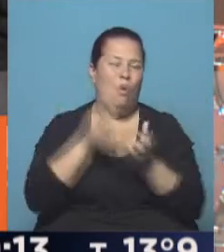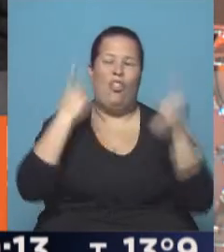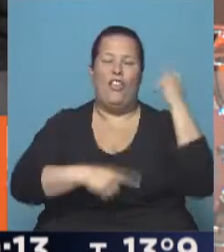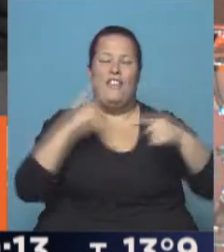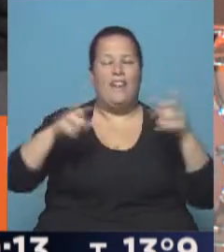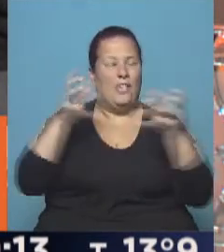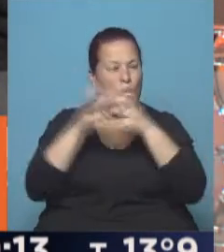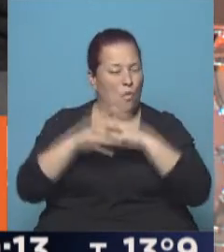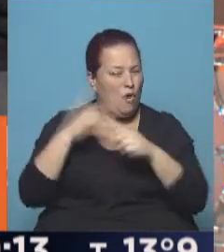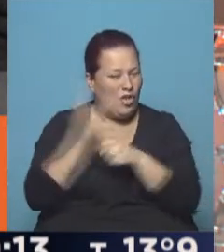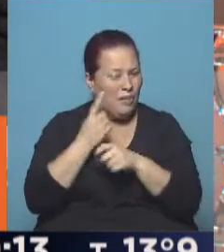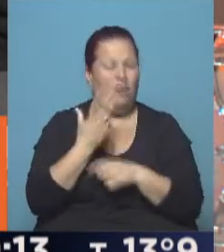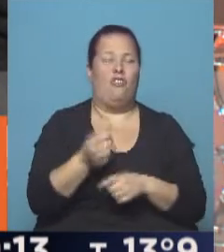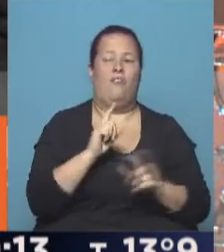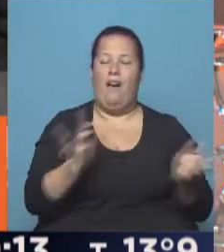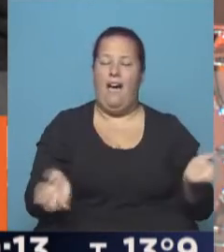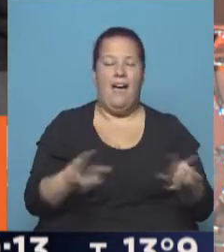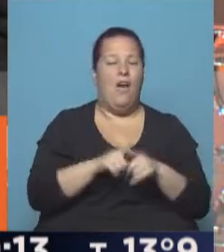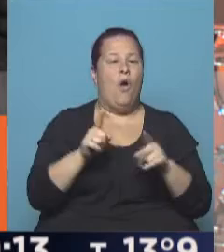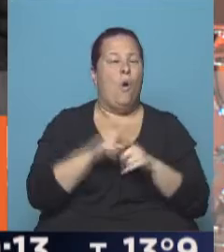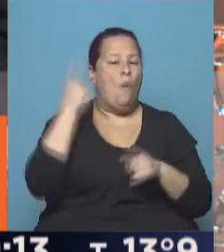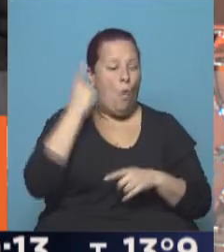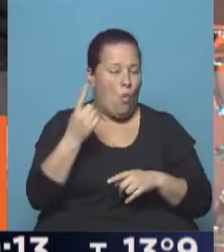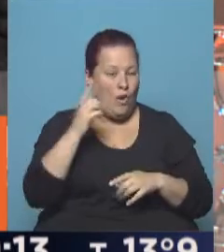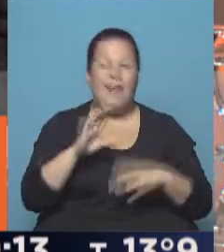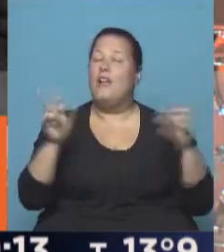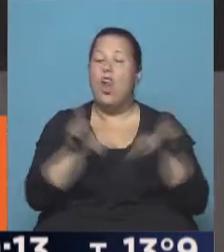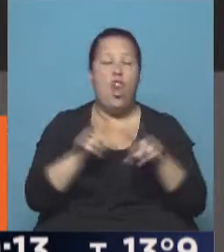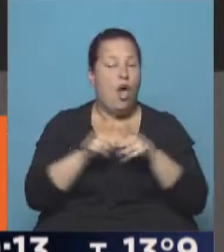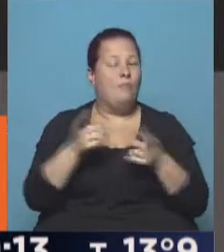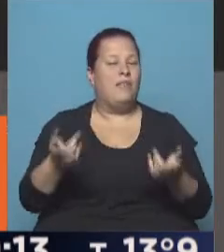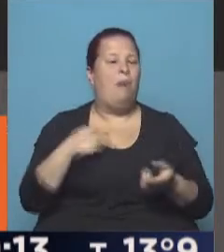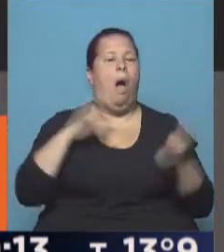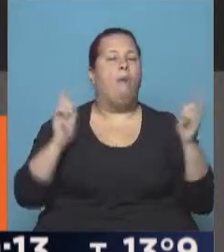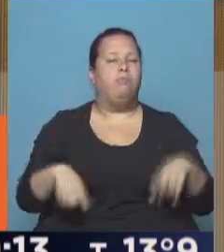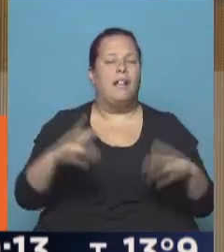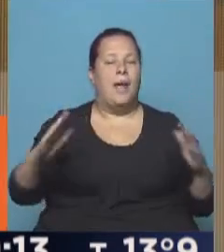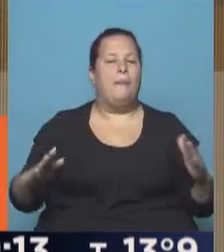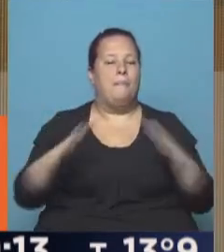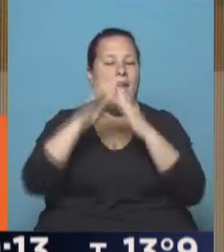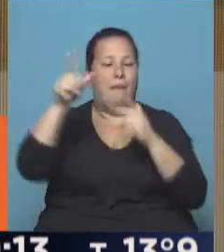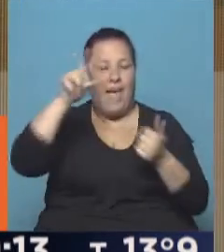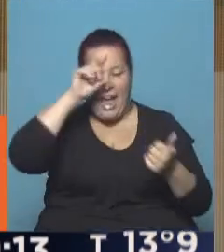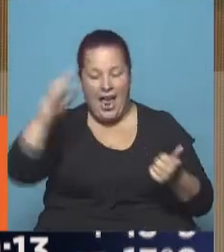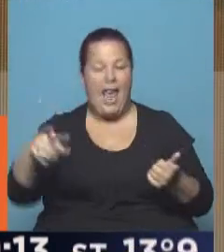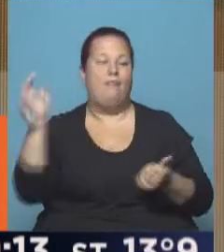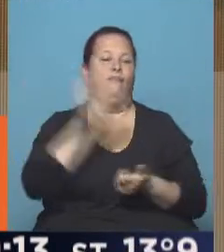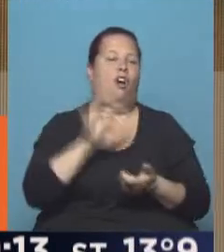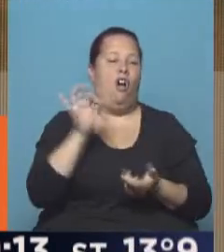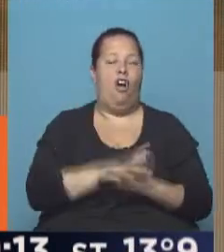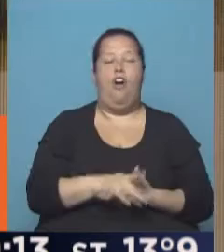distintas civilizaciones, no se puede negar. Es lo mismo como que fue de una sola. Es lo mismo que desconocer de que las pirámides fueran egipcias o